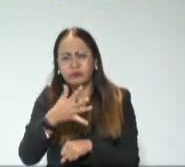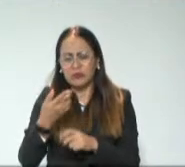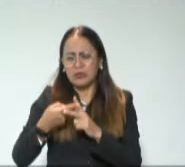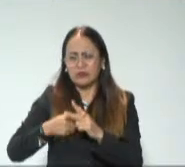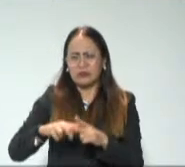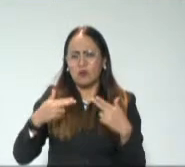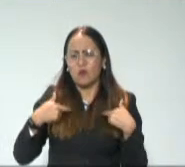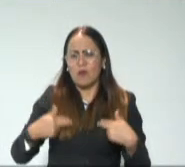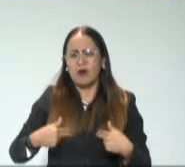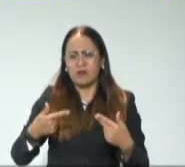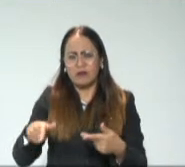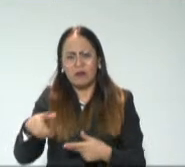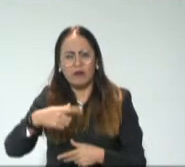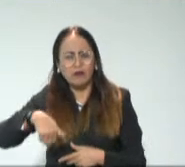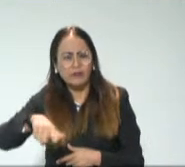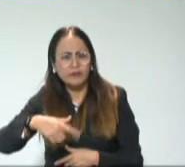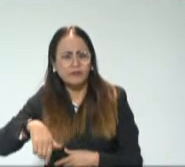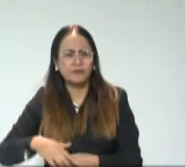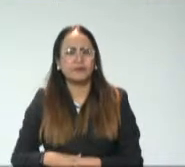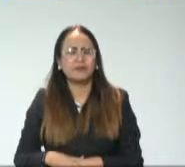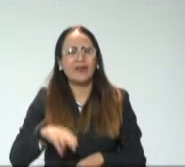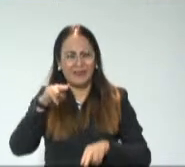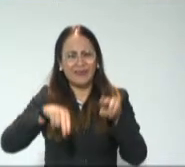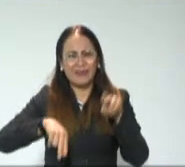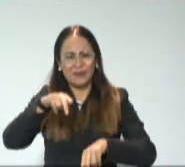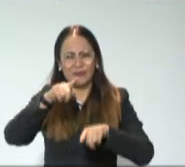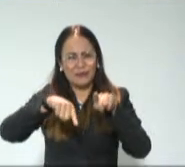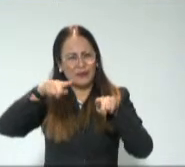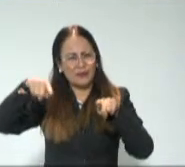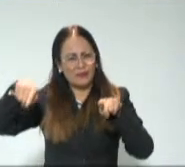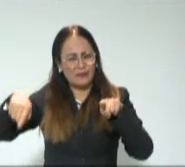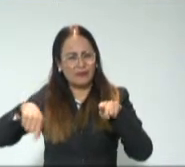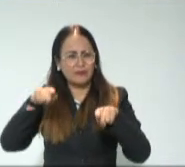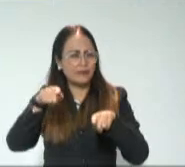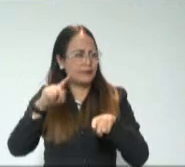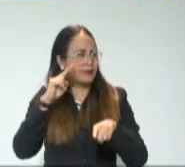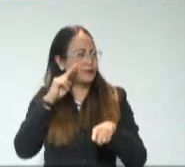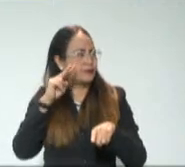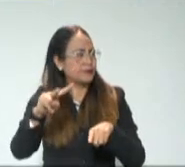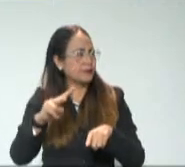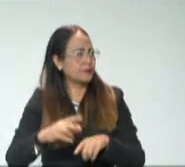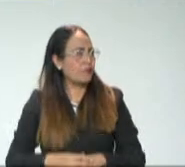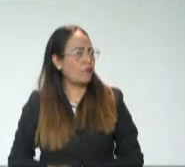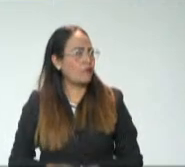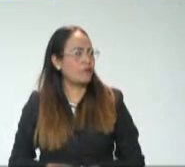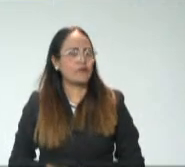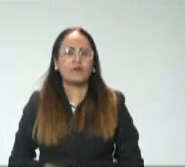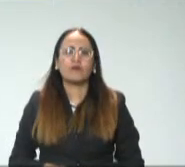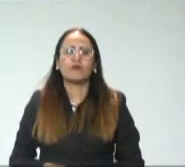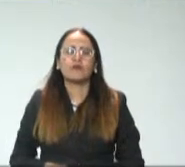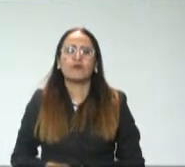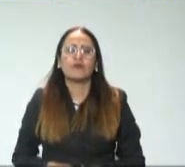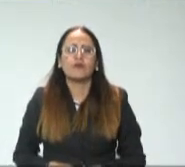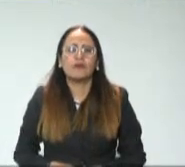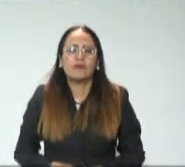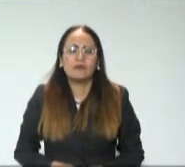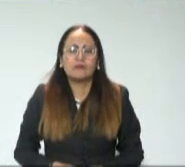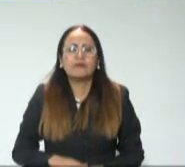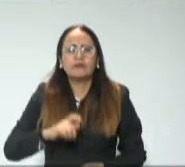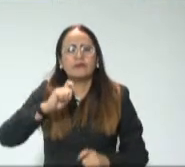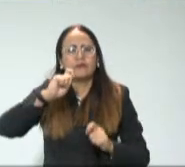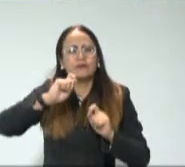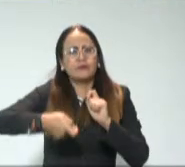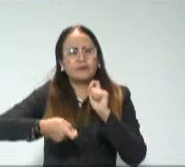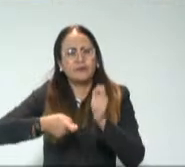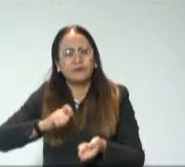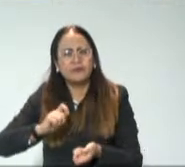la humanidad en esta gráfica pueden ver el el la adopción justamente interpretada